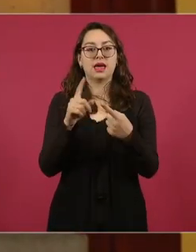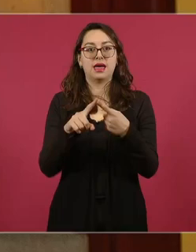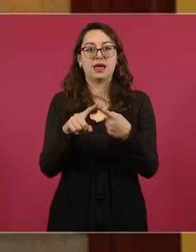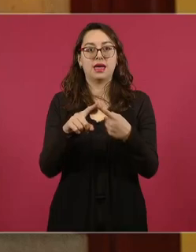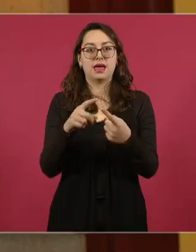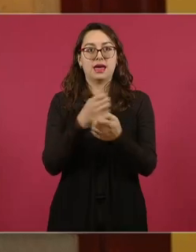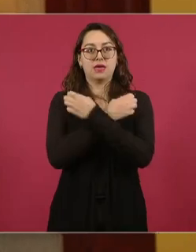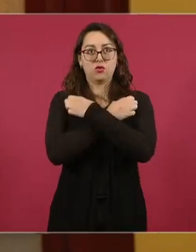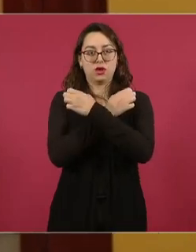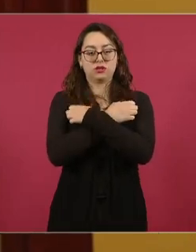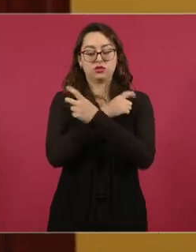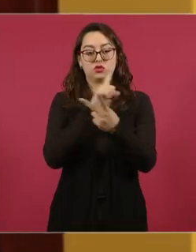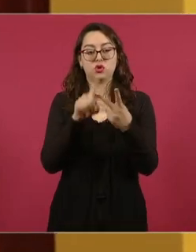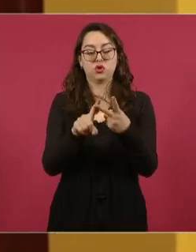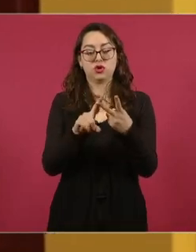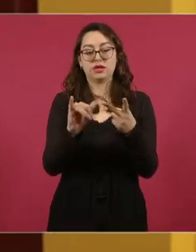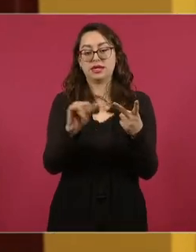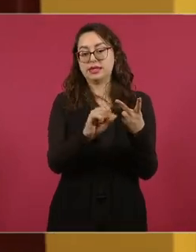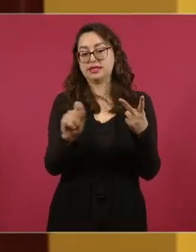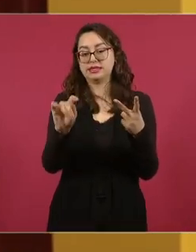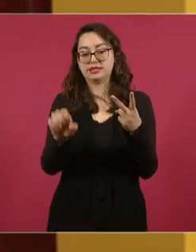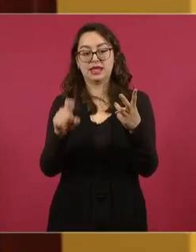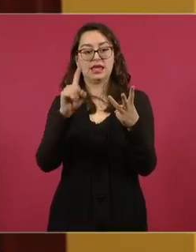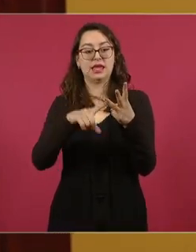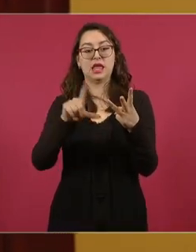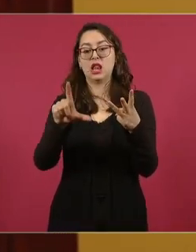y la Lotería Nacional.